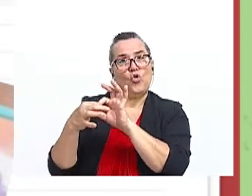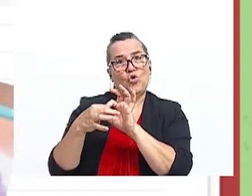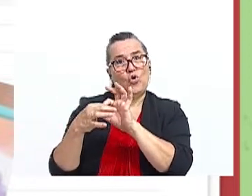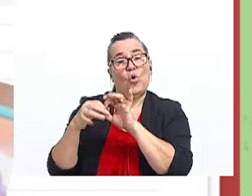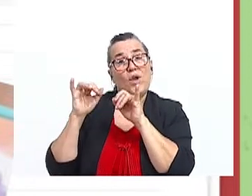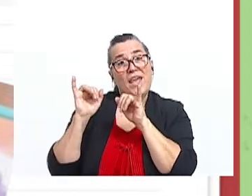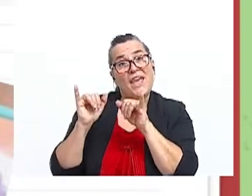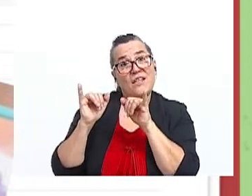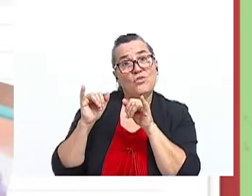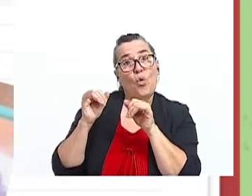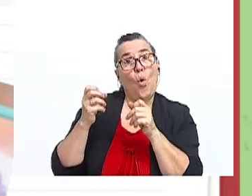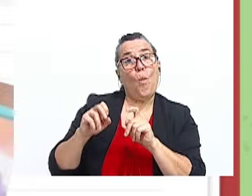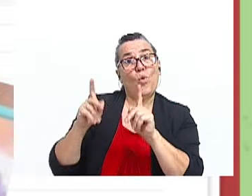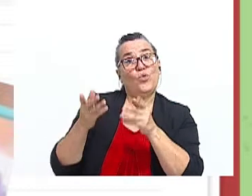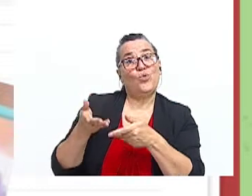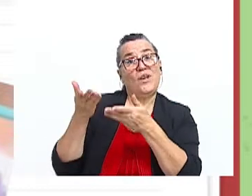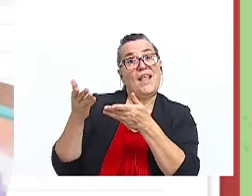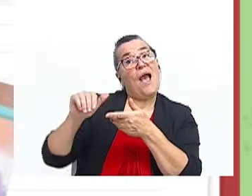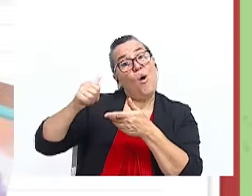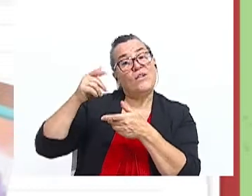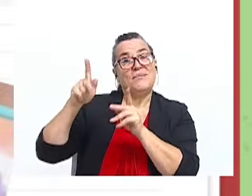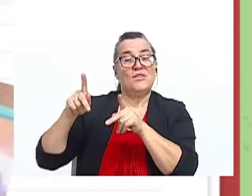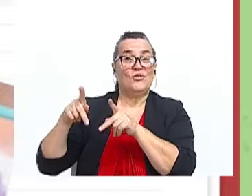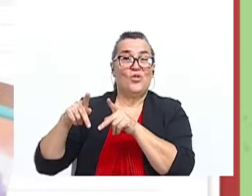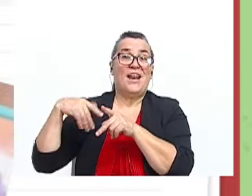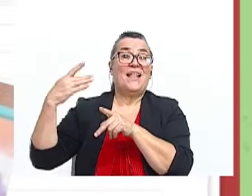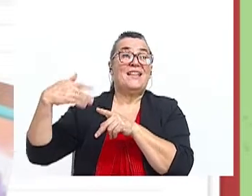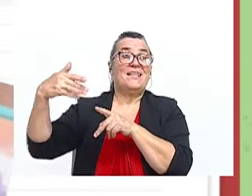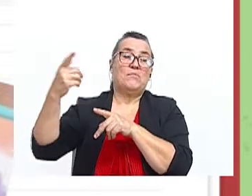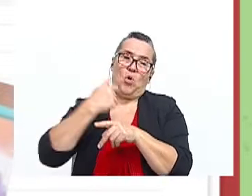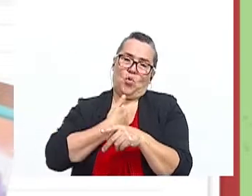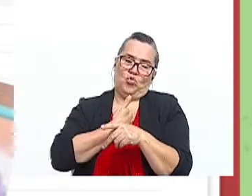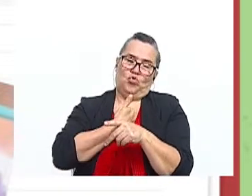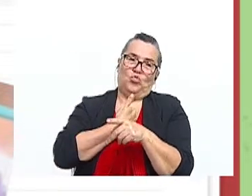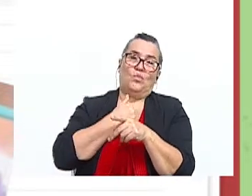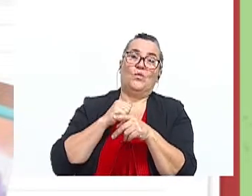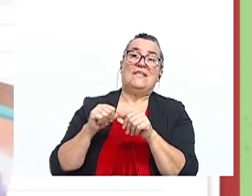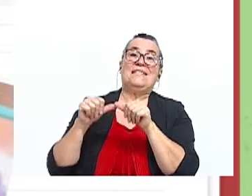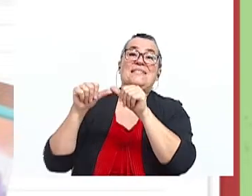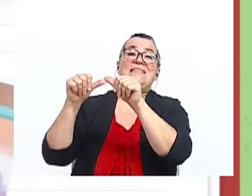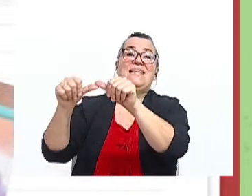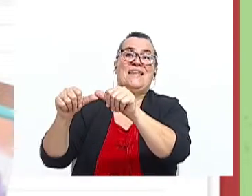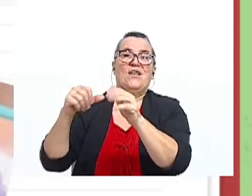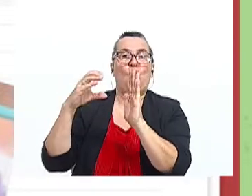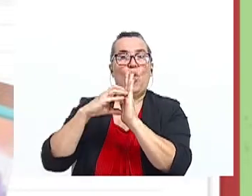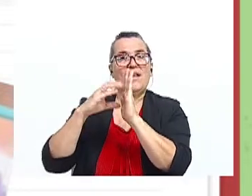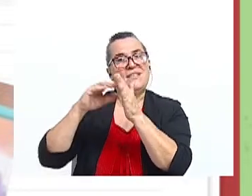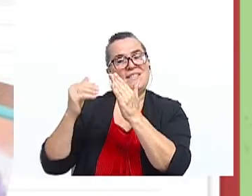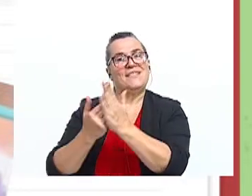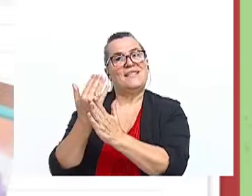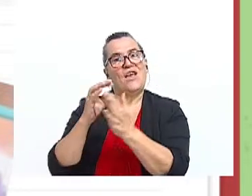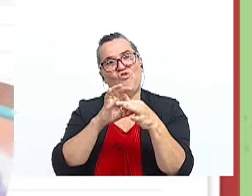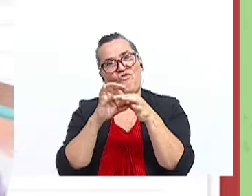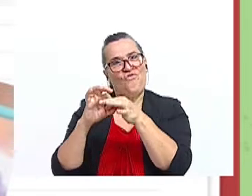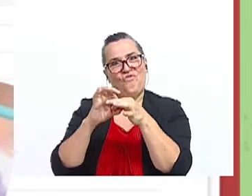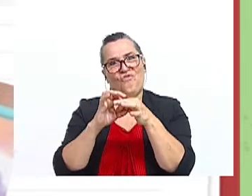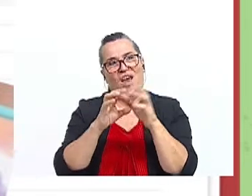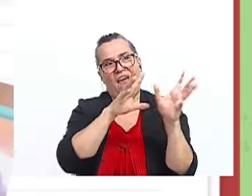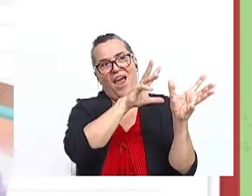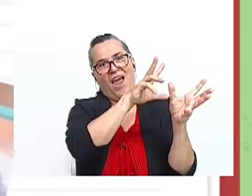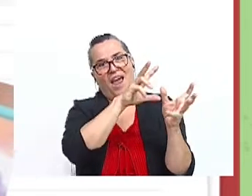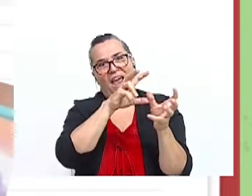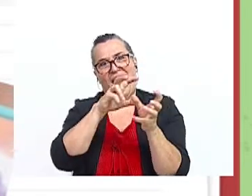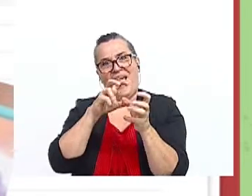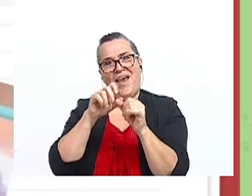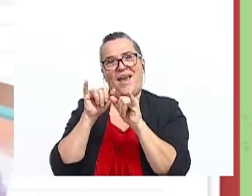eso da pie para que alguien más o incluso nosotros podamos seguir un ensayo nuevo tomando como